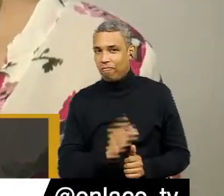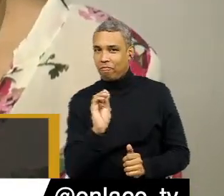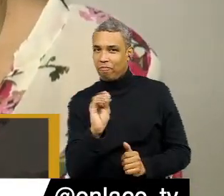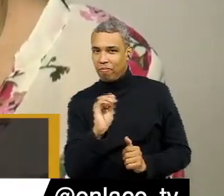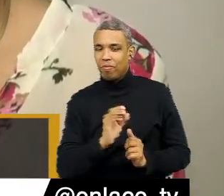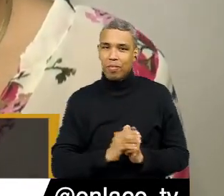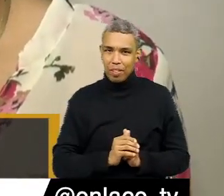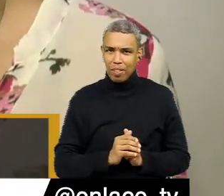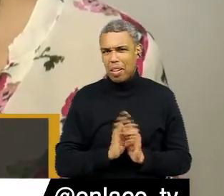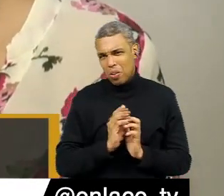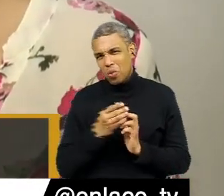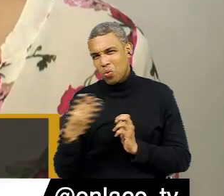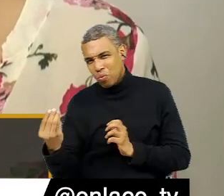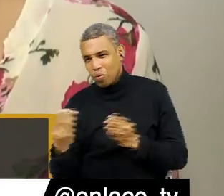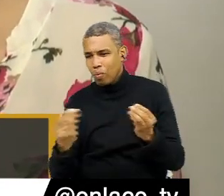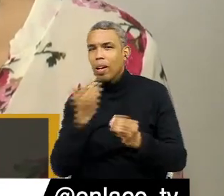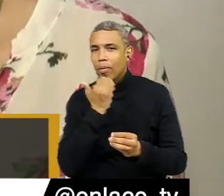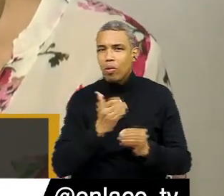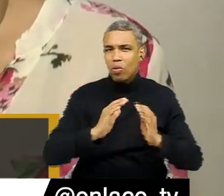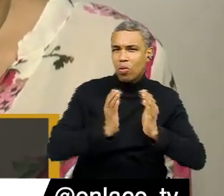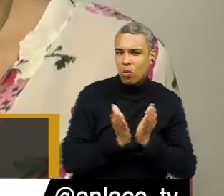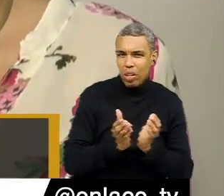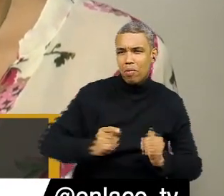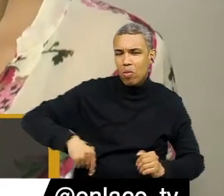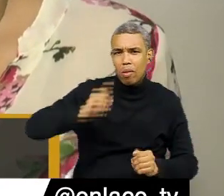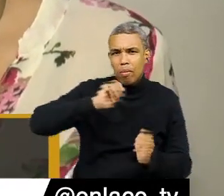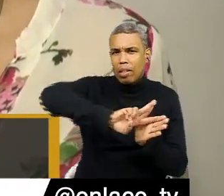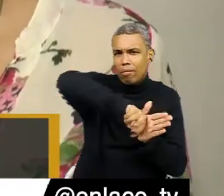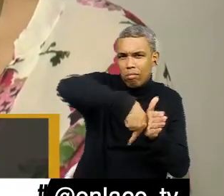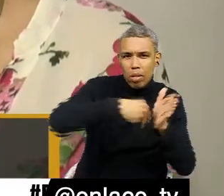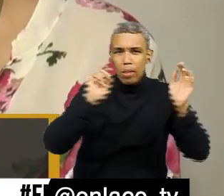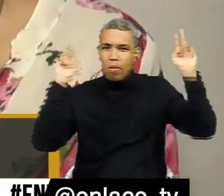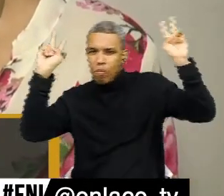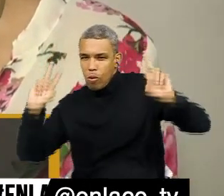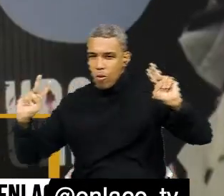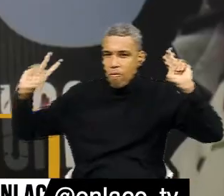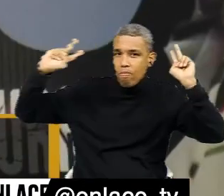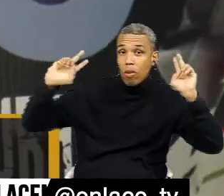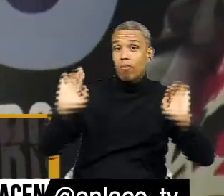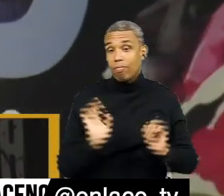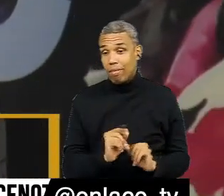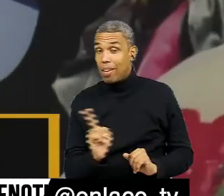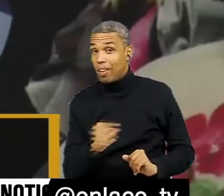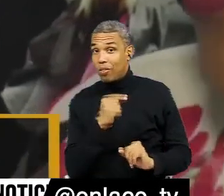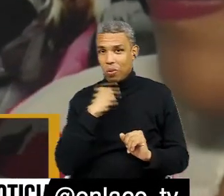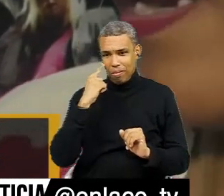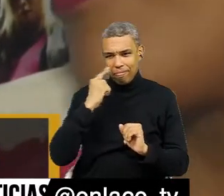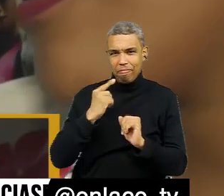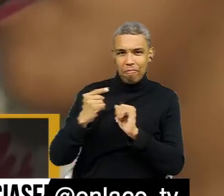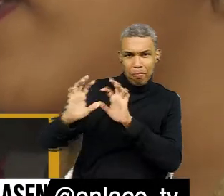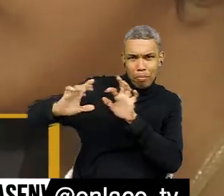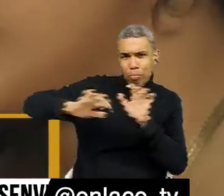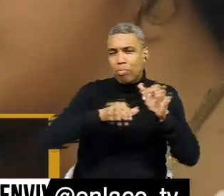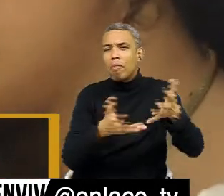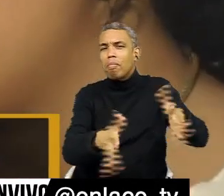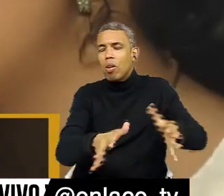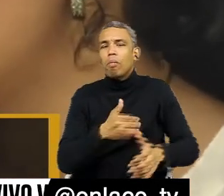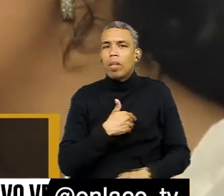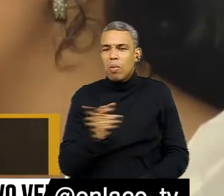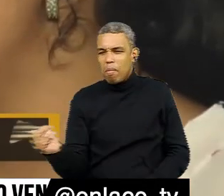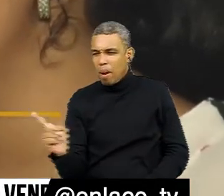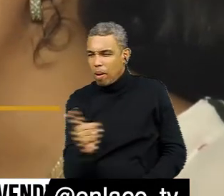categoría de grupos para colegios en danza urbana para que representen obviamente a Barranca. Se espera la participación de más de 500